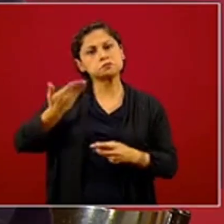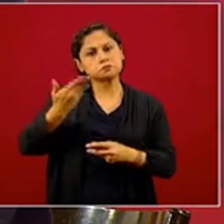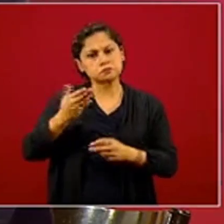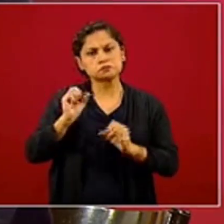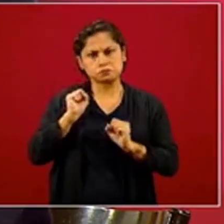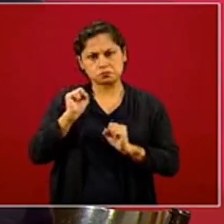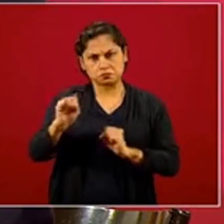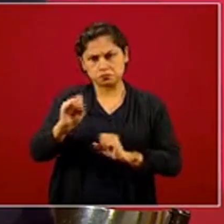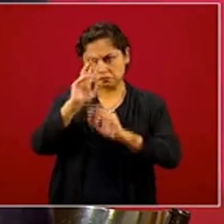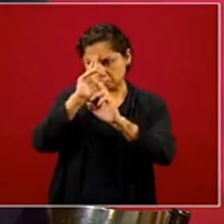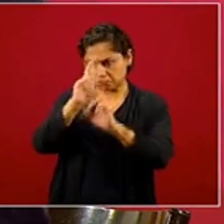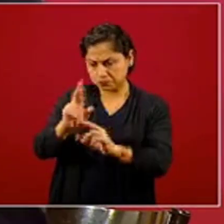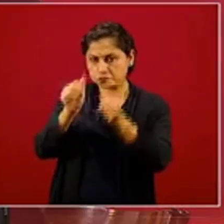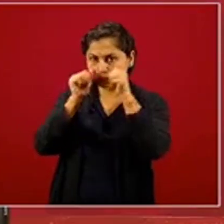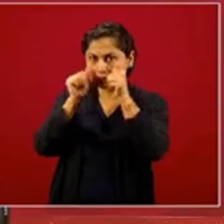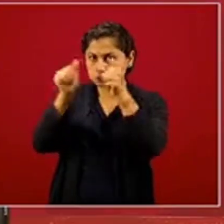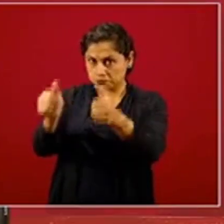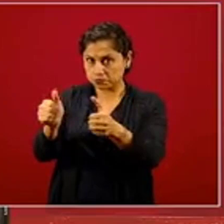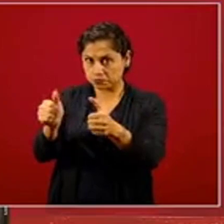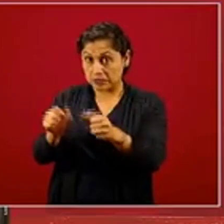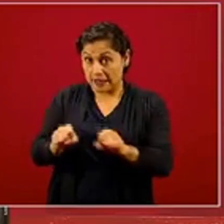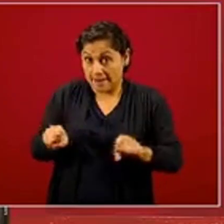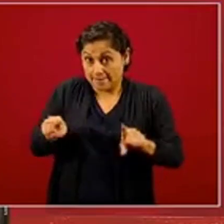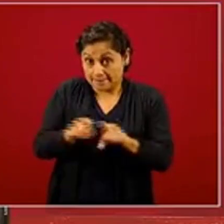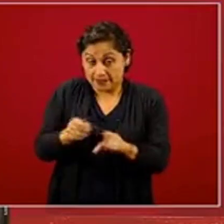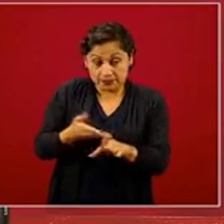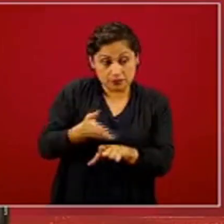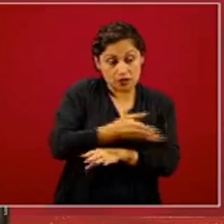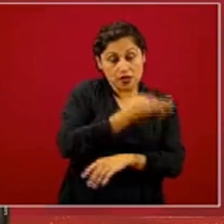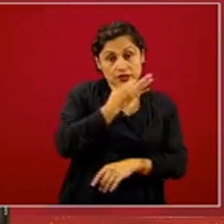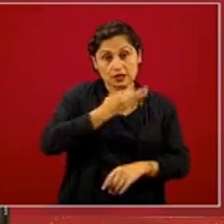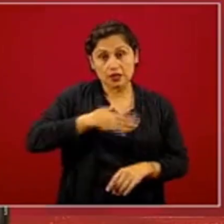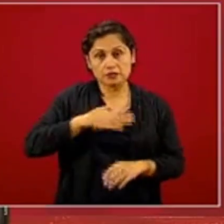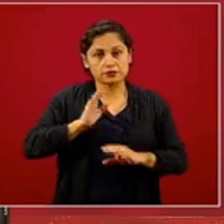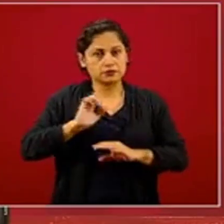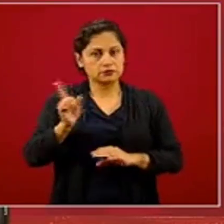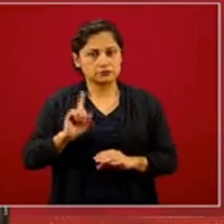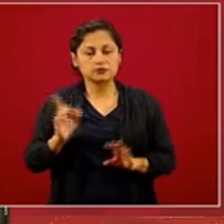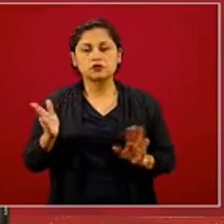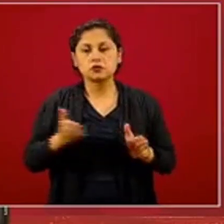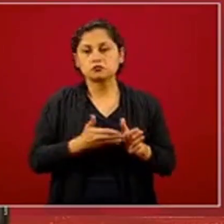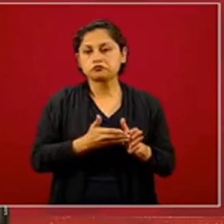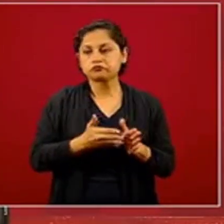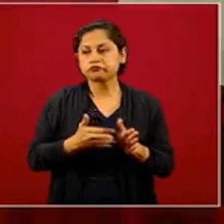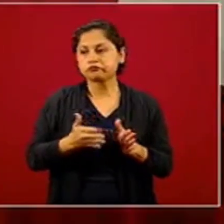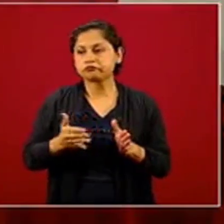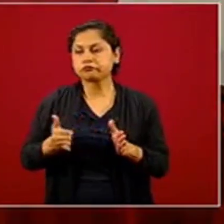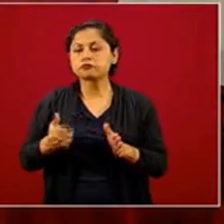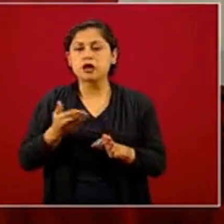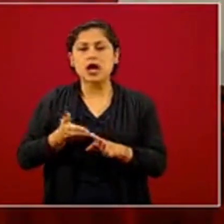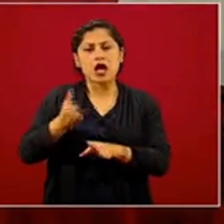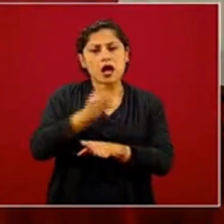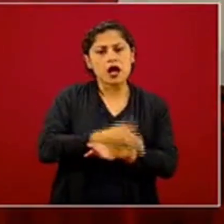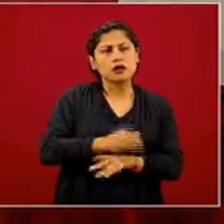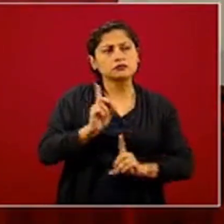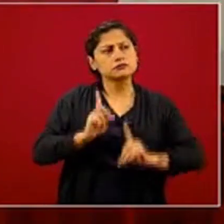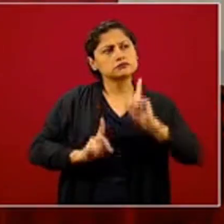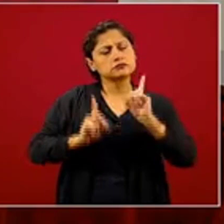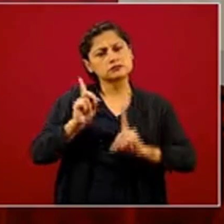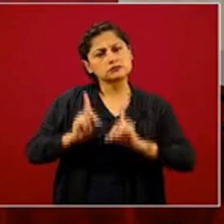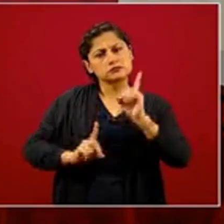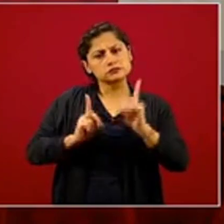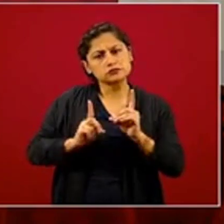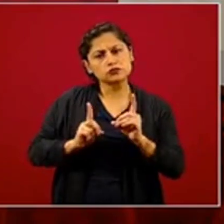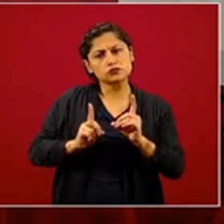ser atendida. Pero entonces no es el mismo fenómeno. A lo largo del tiempo puede haber alguien que tenga una inquietud sobre algo en particular, puede ser alguien